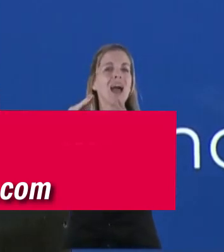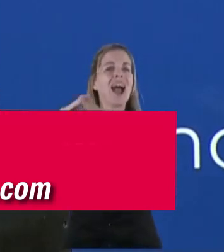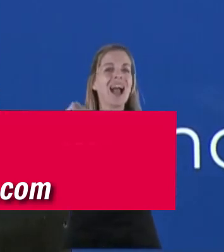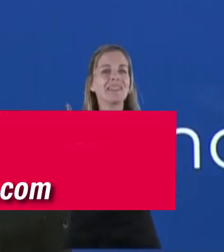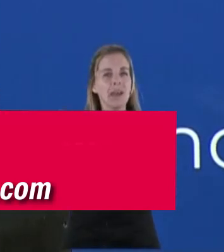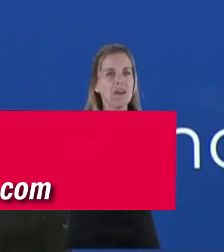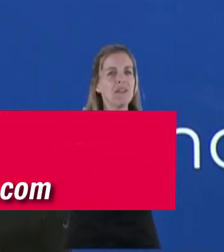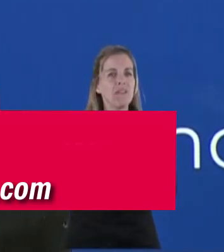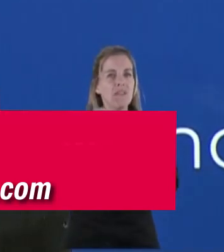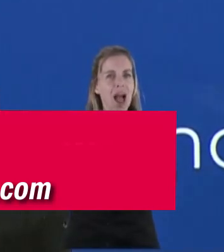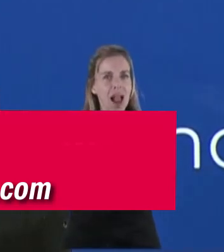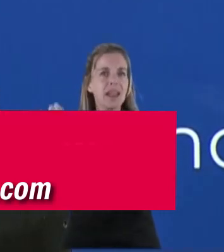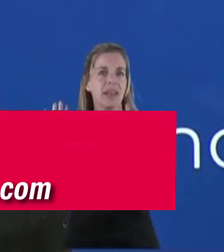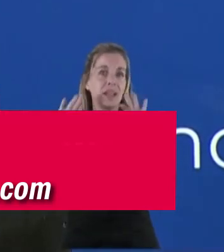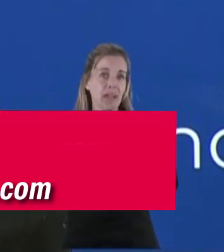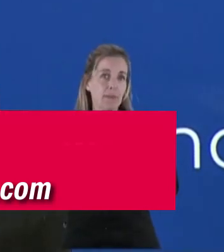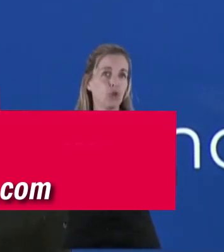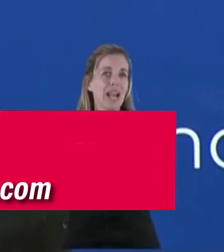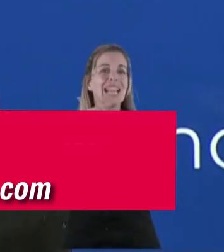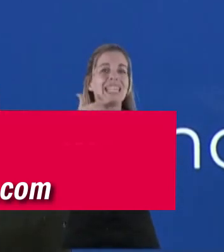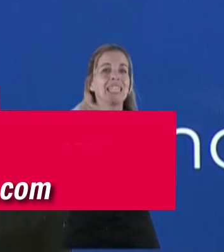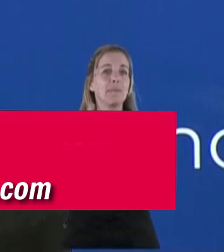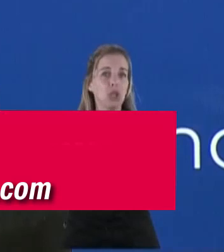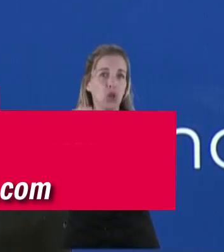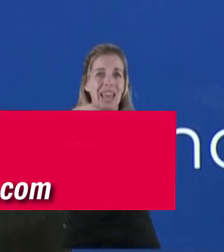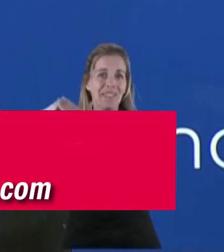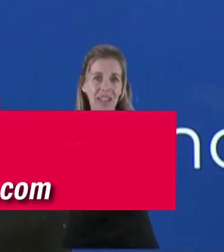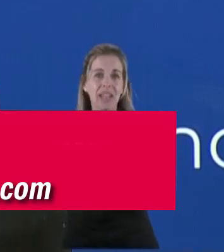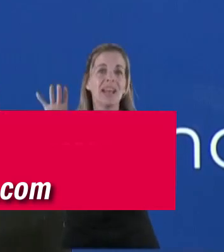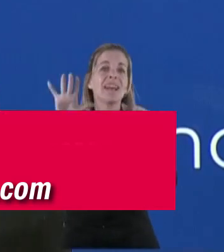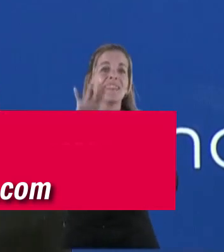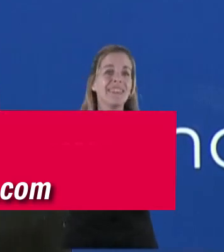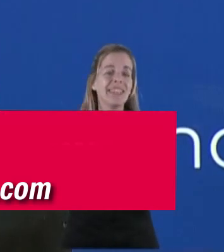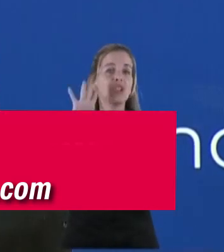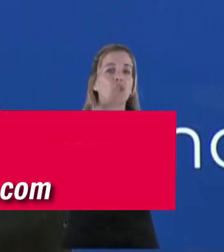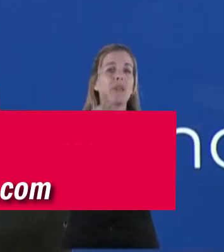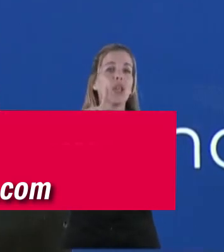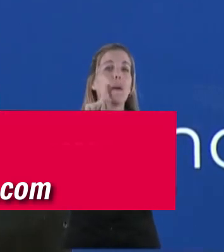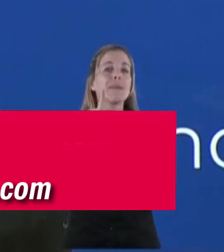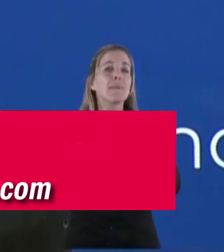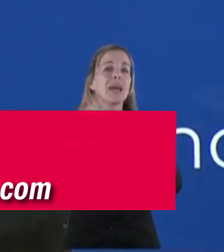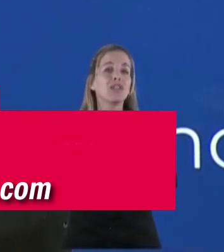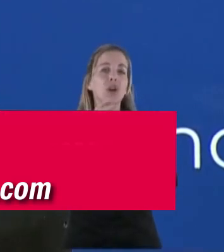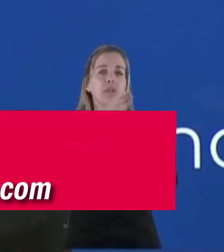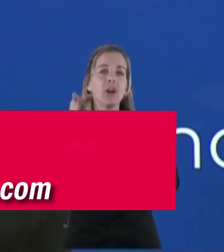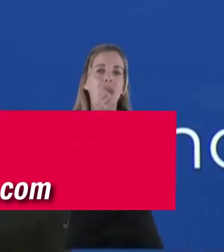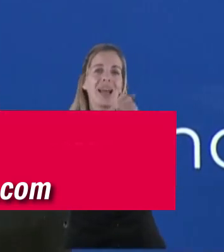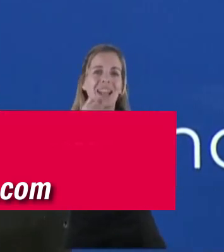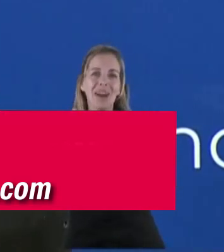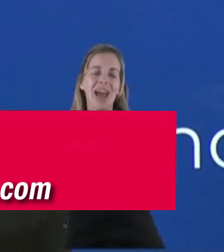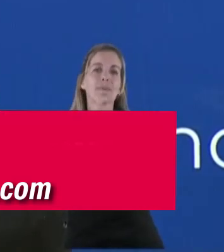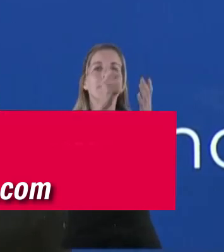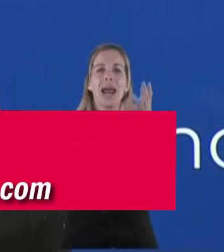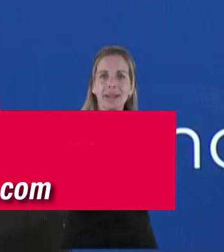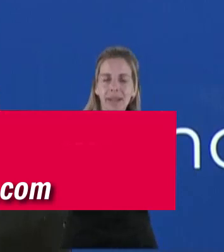Piensen que estos son 17 millones de viviendas, 652.000 censistas que están en la calle, siempre puede pasar que quede algo.